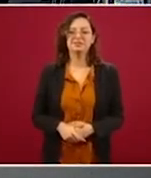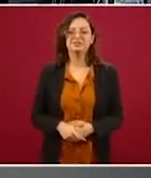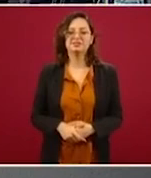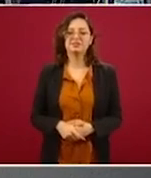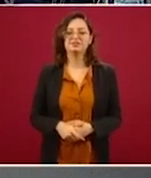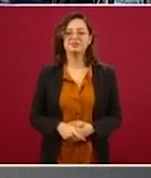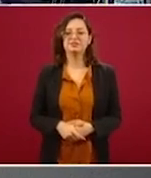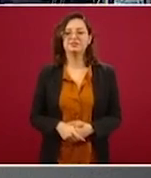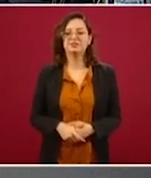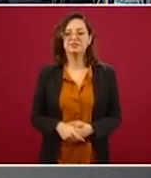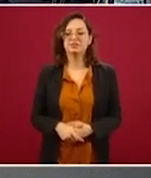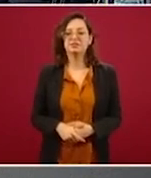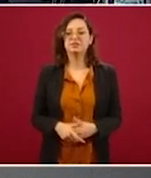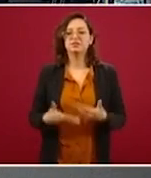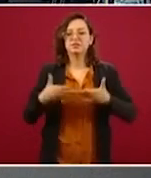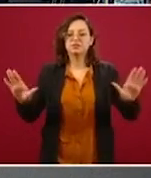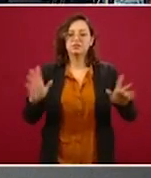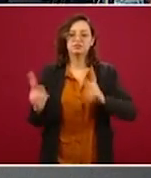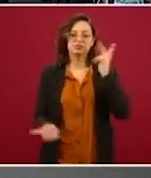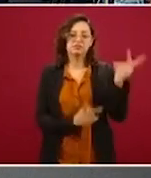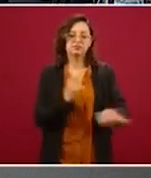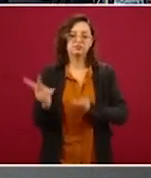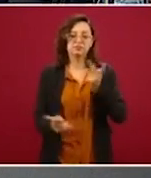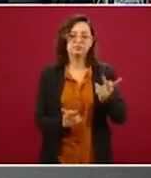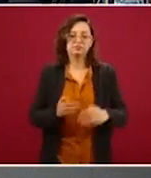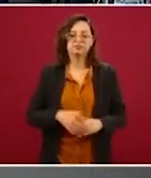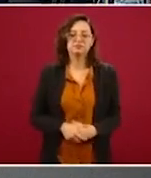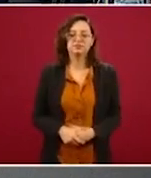Bueno, pues abrimos.